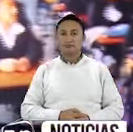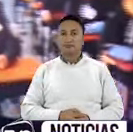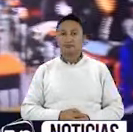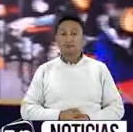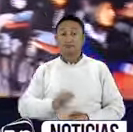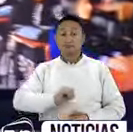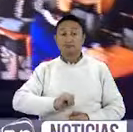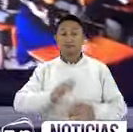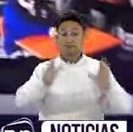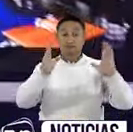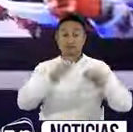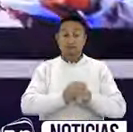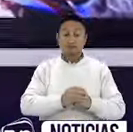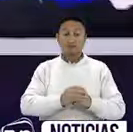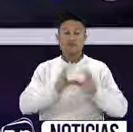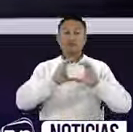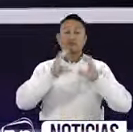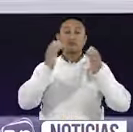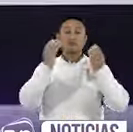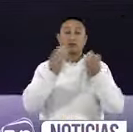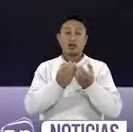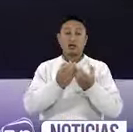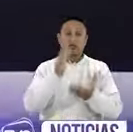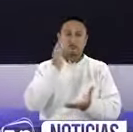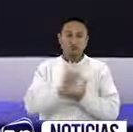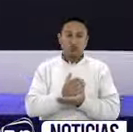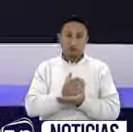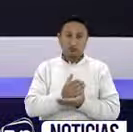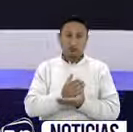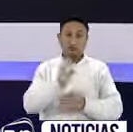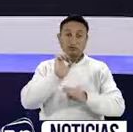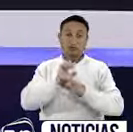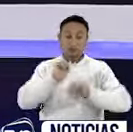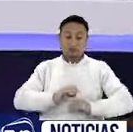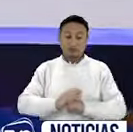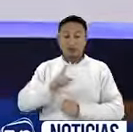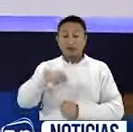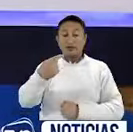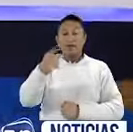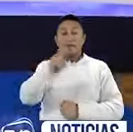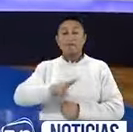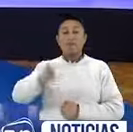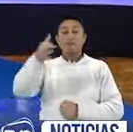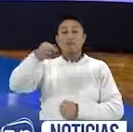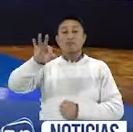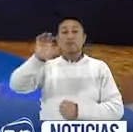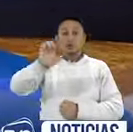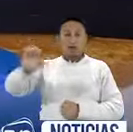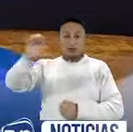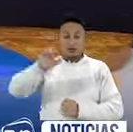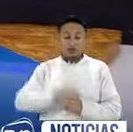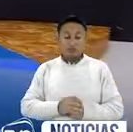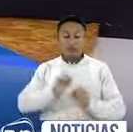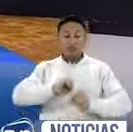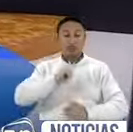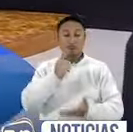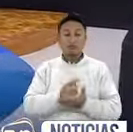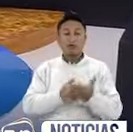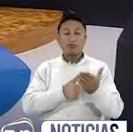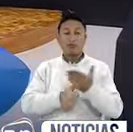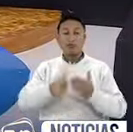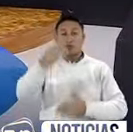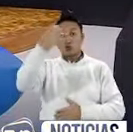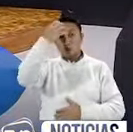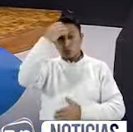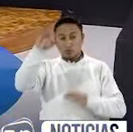Atención, las clases presenciales continuarán suspendidas en todo el país hasta este viernes 19 de enero. Así lo indicó el Ministerio de